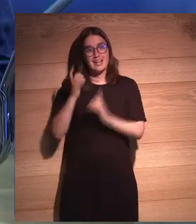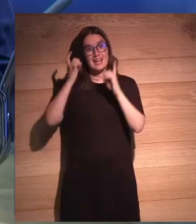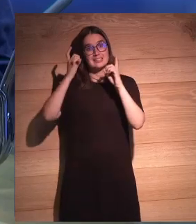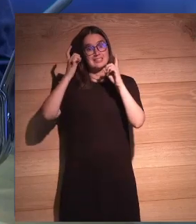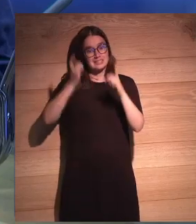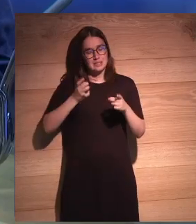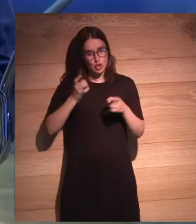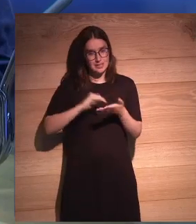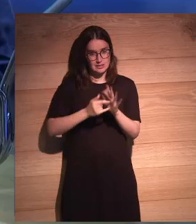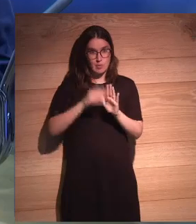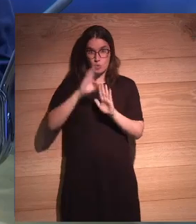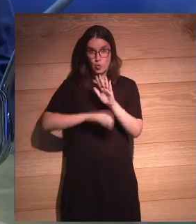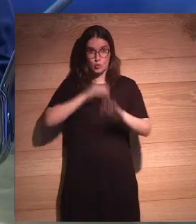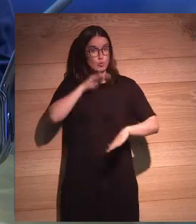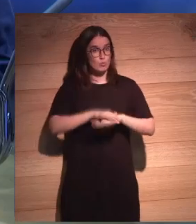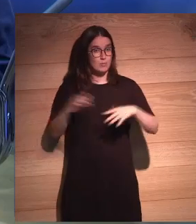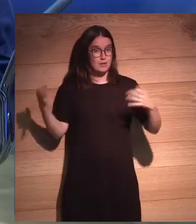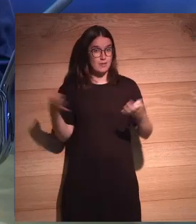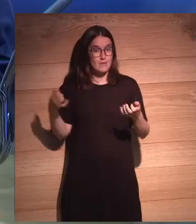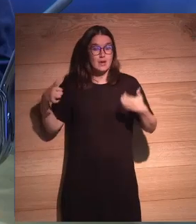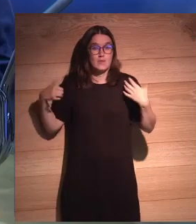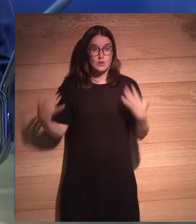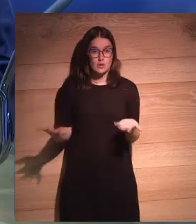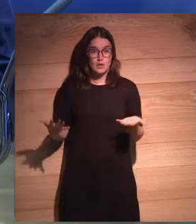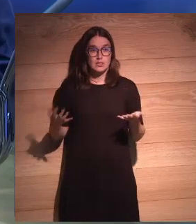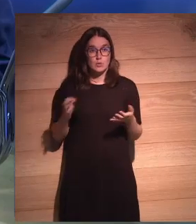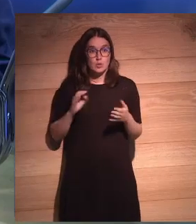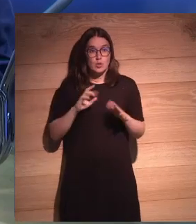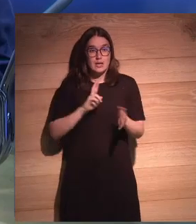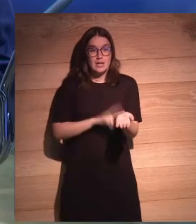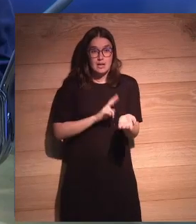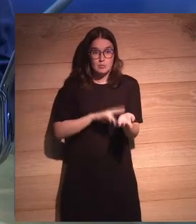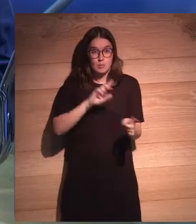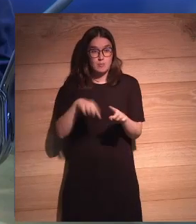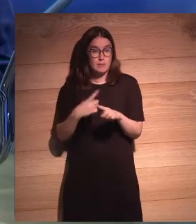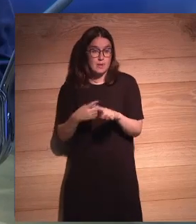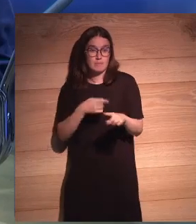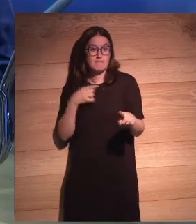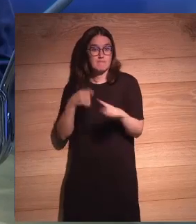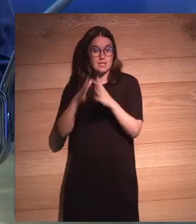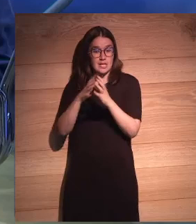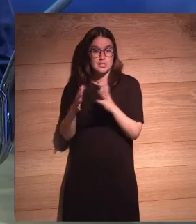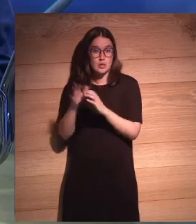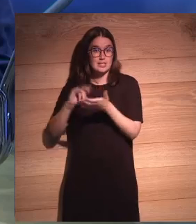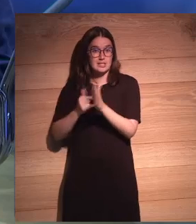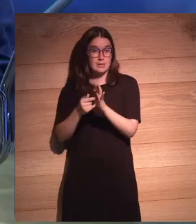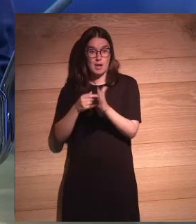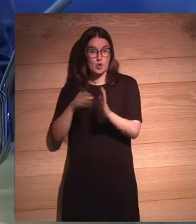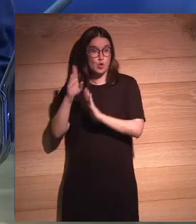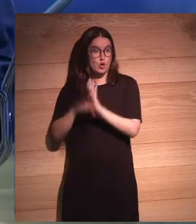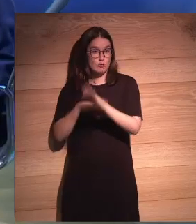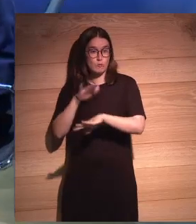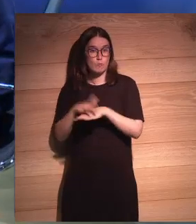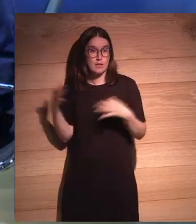del sistema, porque hay un currículum que hay que cumplir y entonces hay una parte que tiene que ver con el ritmo, otra parte con la intención o con el deseo del sistema de conseguir ciertos